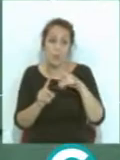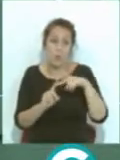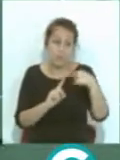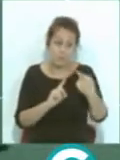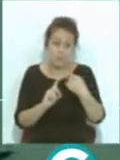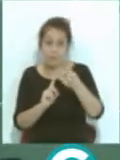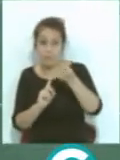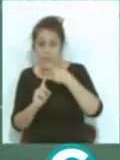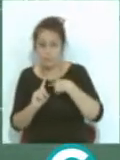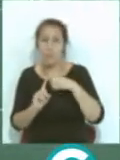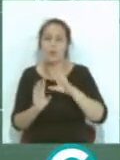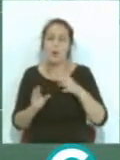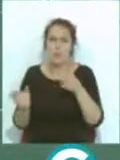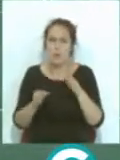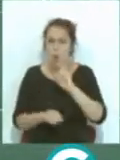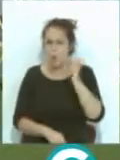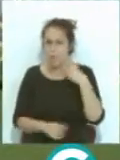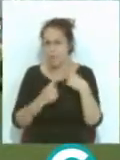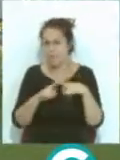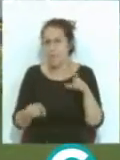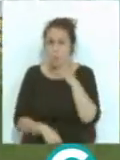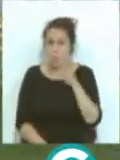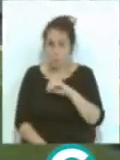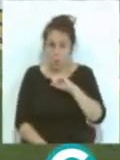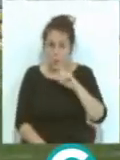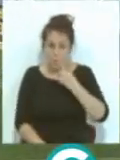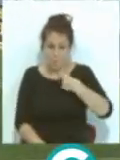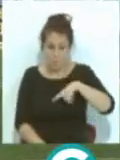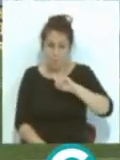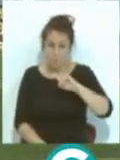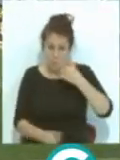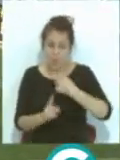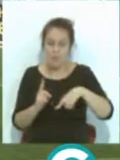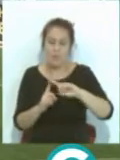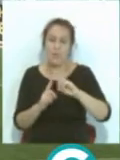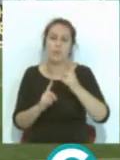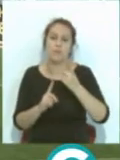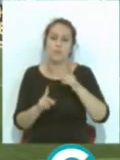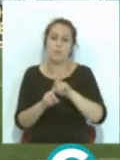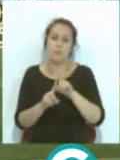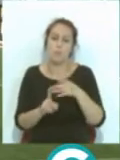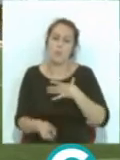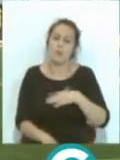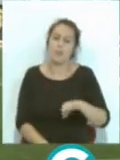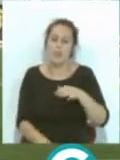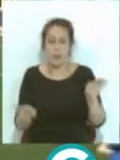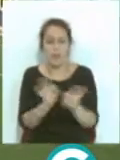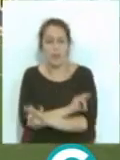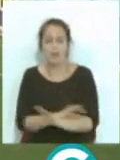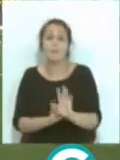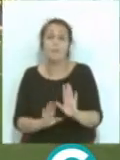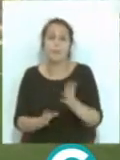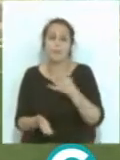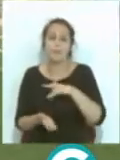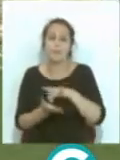vuelta, pero en muchos otros momentos son diferentes. Primero porque la primera vuelta te da posibilidades de equivocarte. Pero